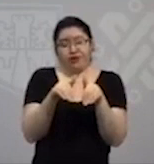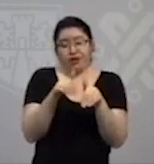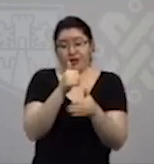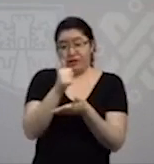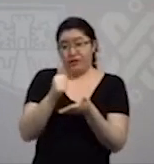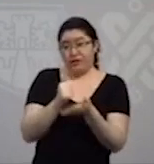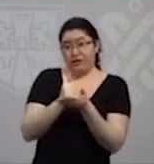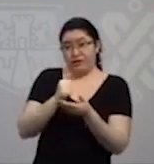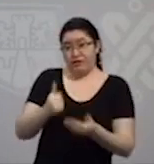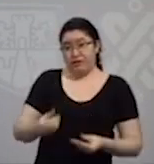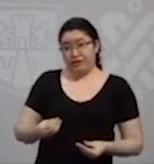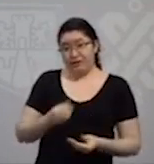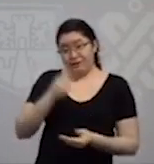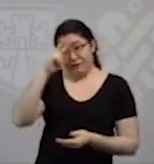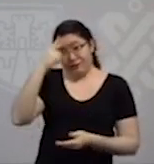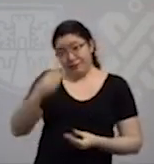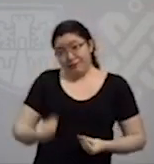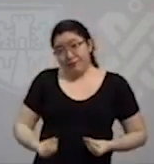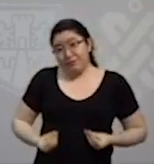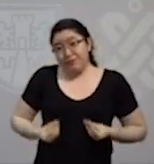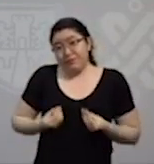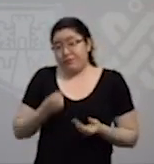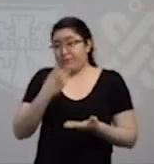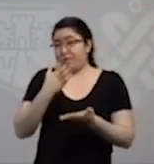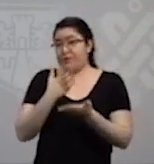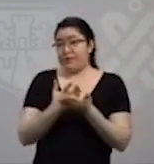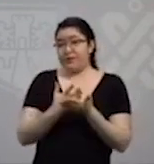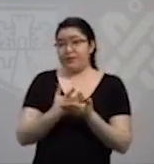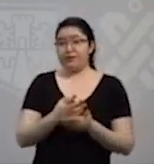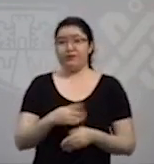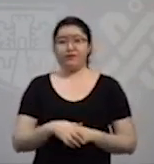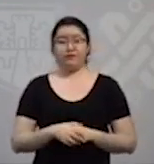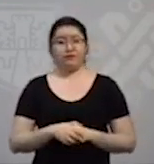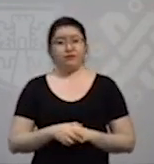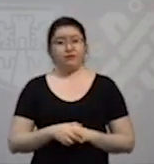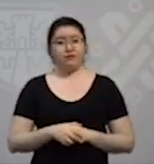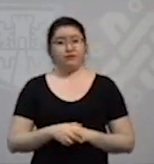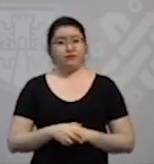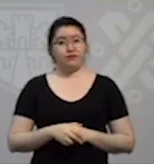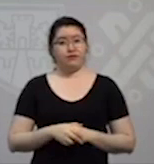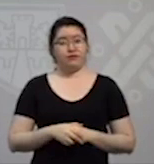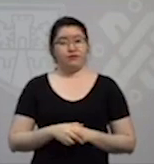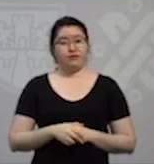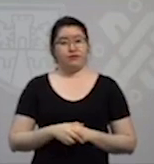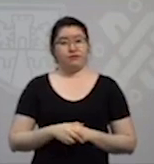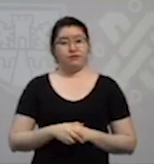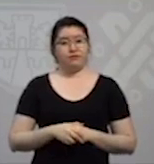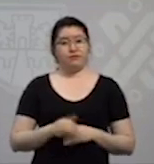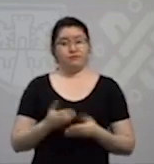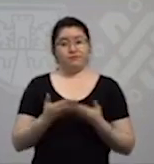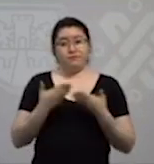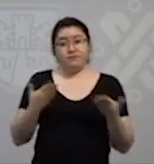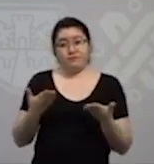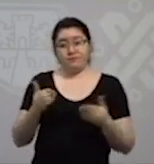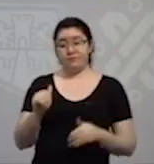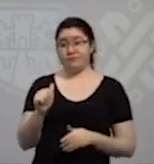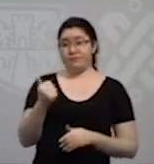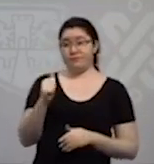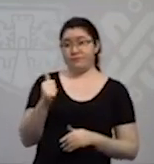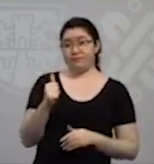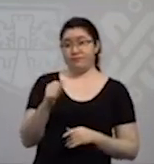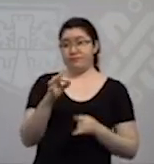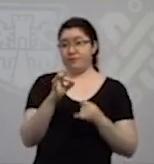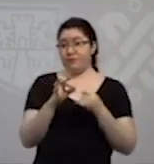Ciudad de México, solo fueron alrededor de 10,500. Y ahora, en agosto, en el